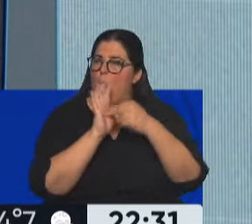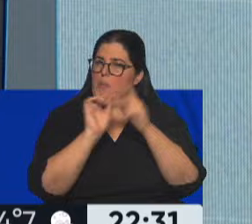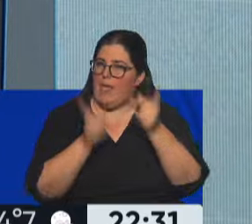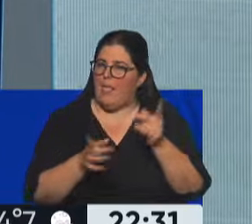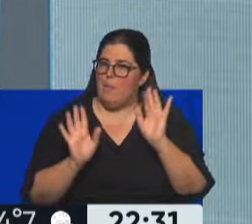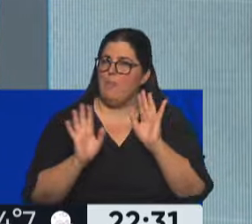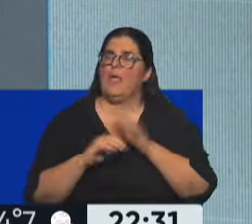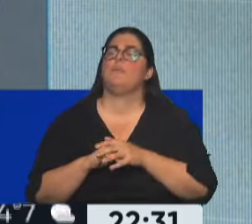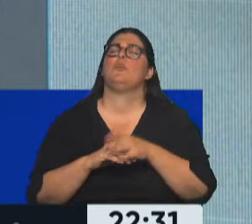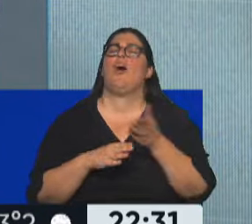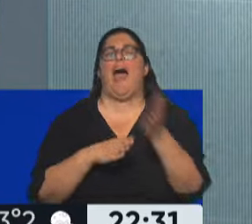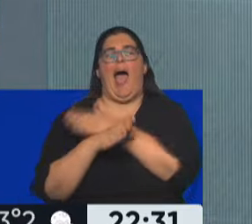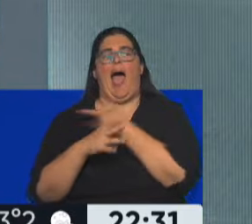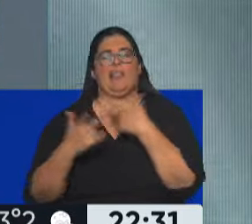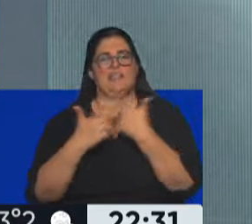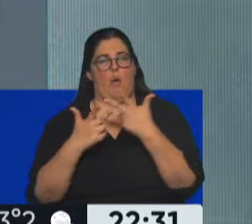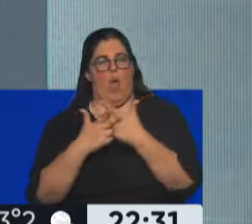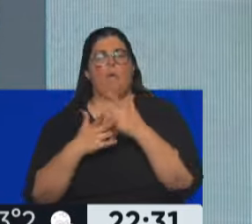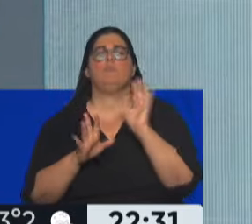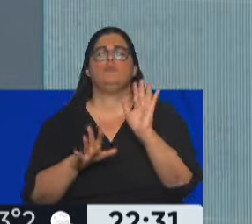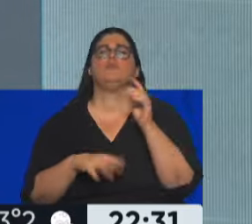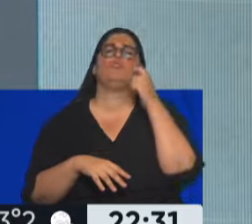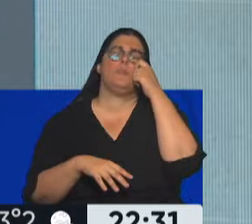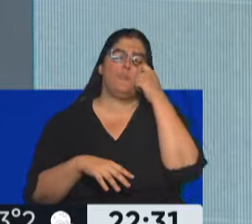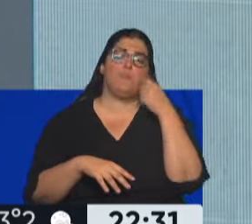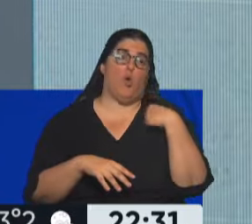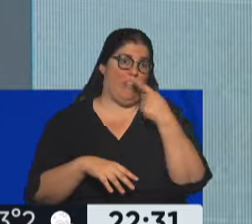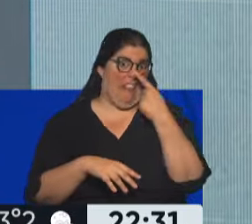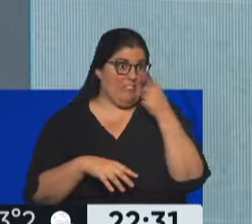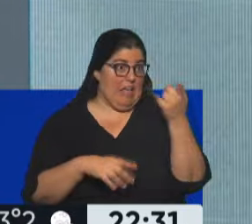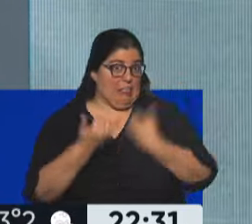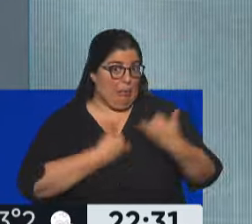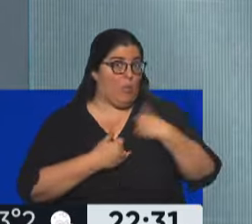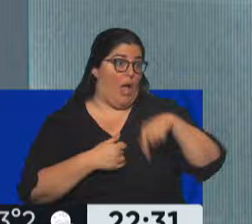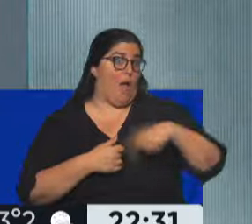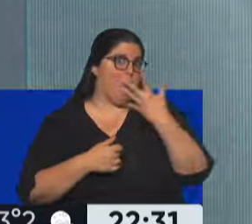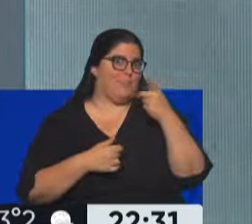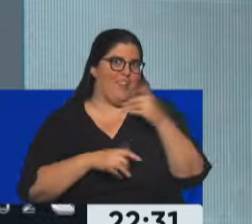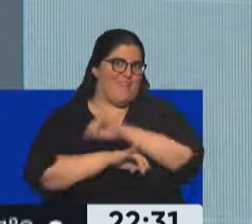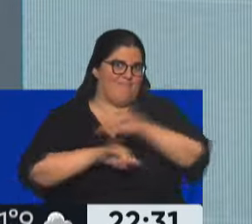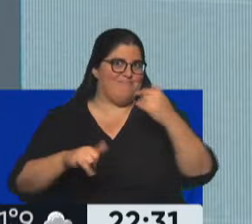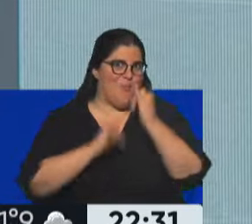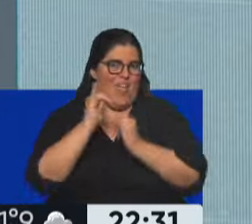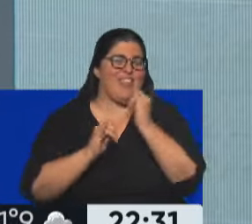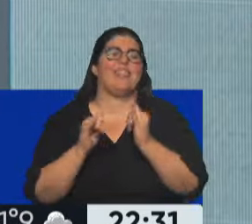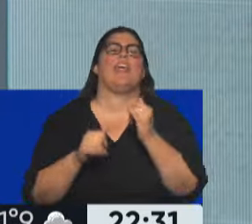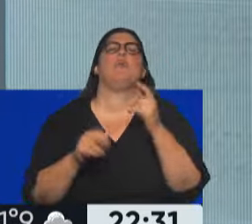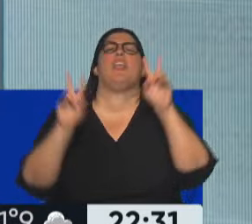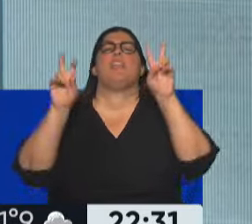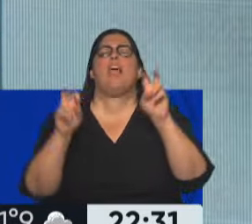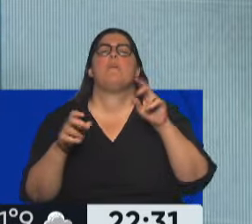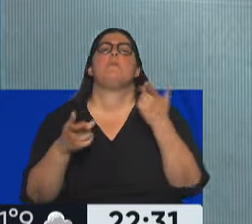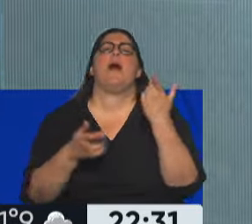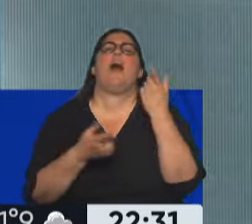que me lo planteaba fuera del aire, me parece interesante que lo cuentes, también toda la situación de la logística, del dinero, claro. digo, de todo lo que significa